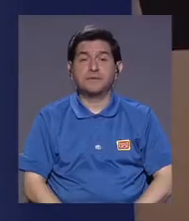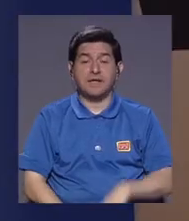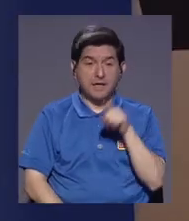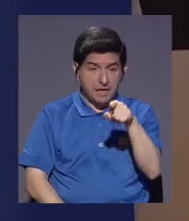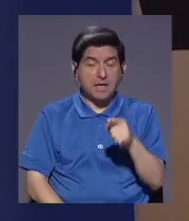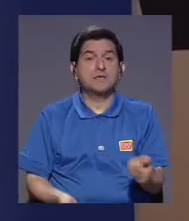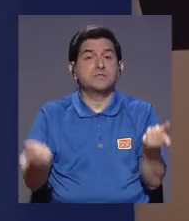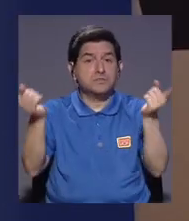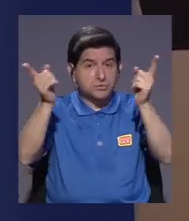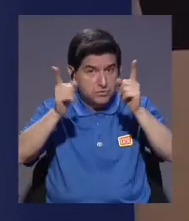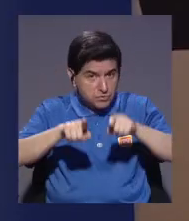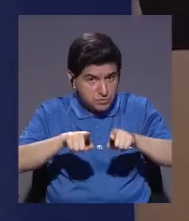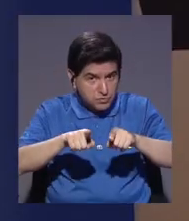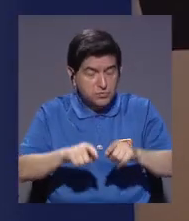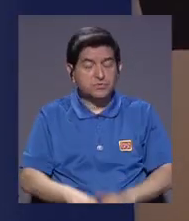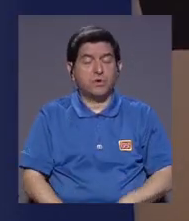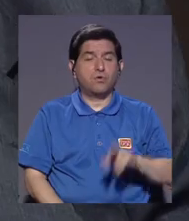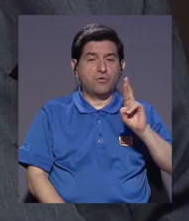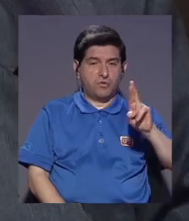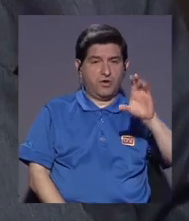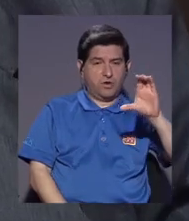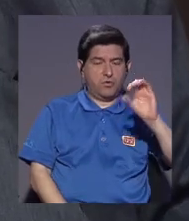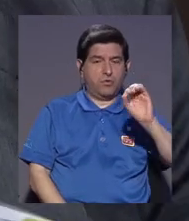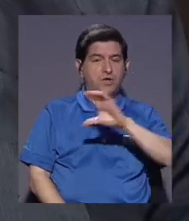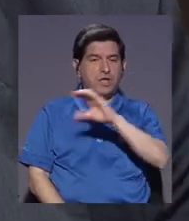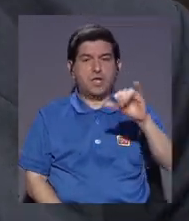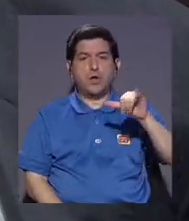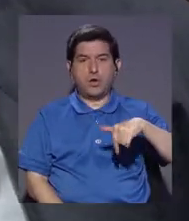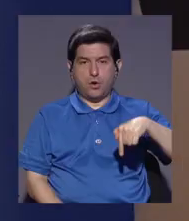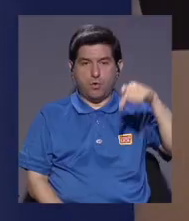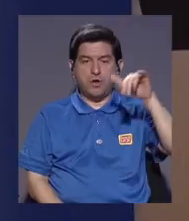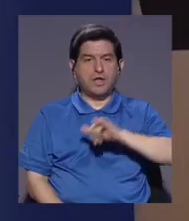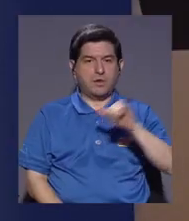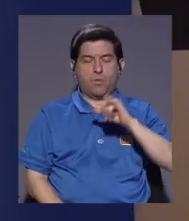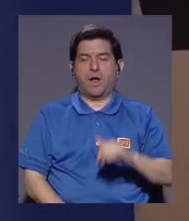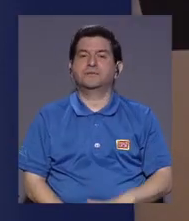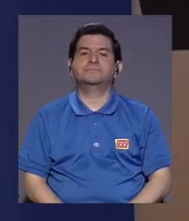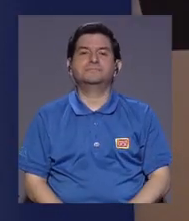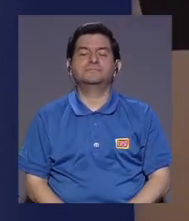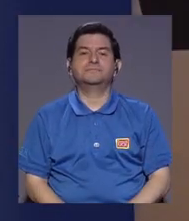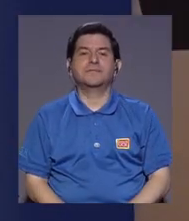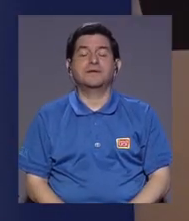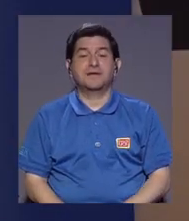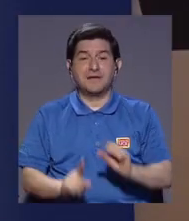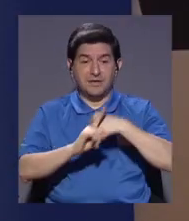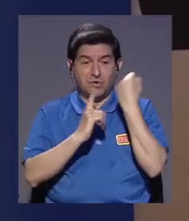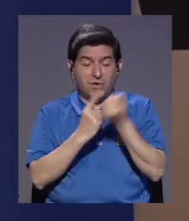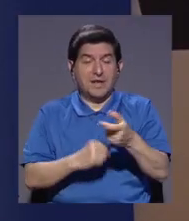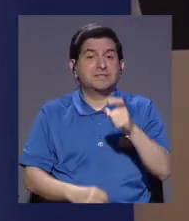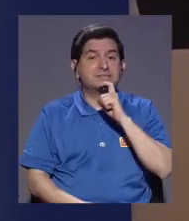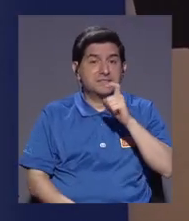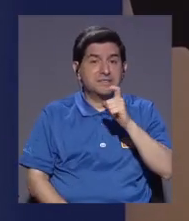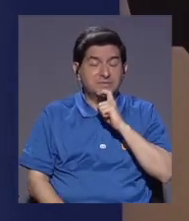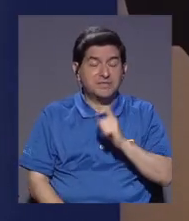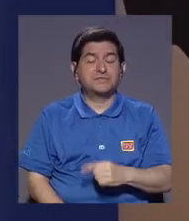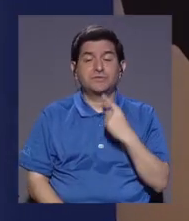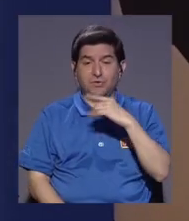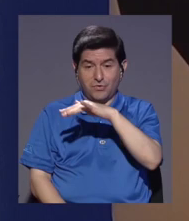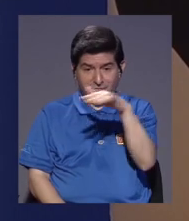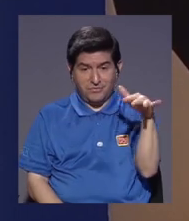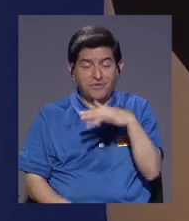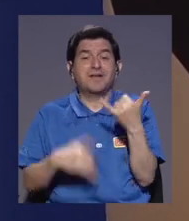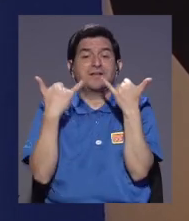que y eso es lo que está pasando lo que le pasó a un rodrigo y lo que está pasando hoy voy a que lo estará con el agua hasta el pescuezo desde una